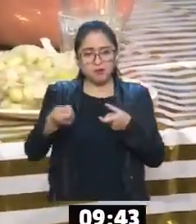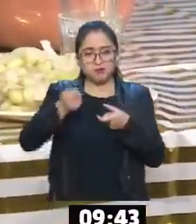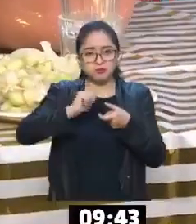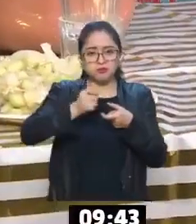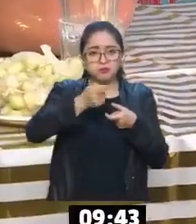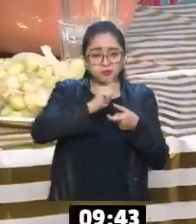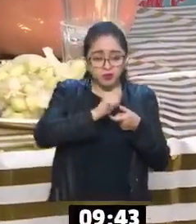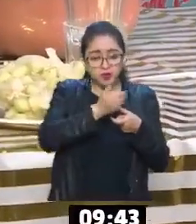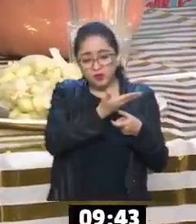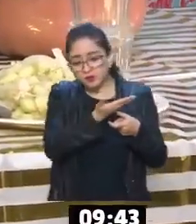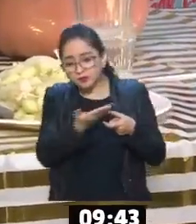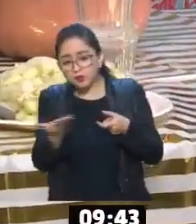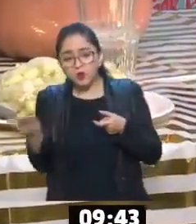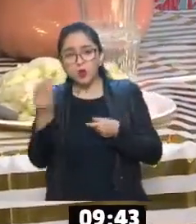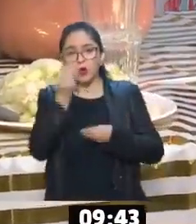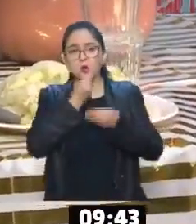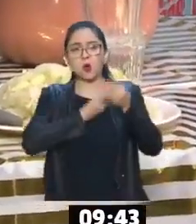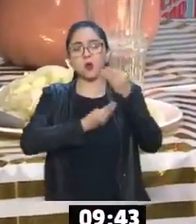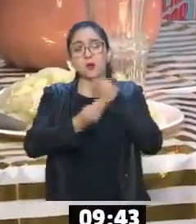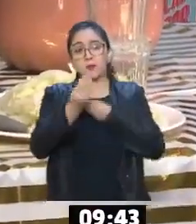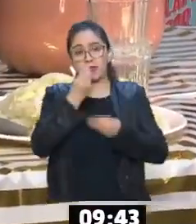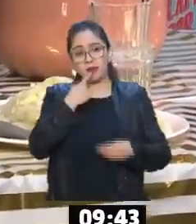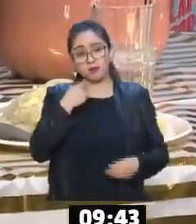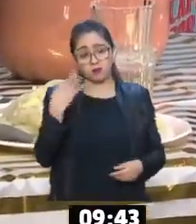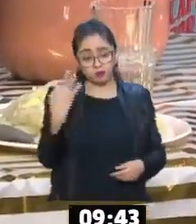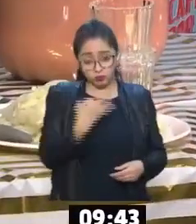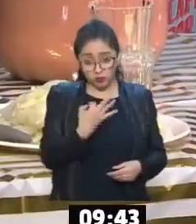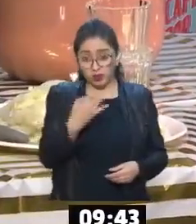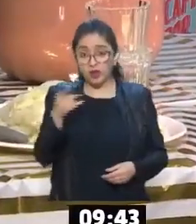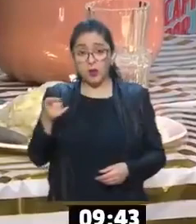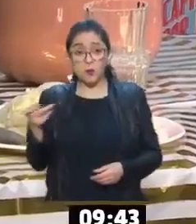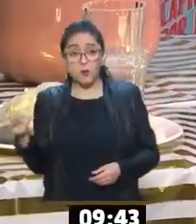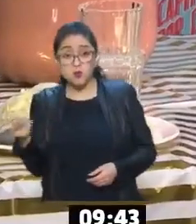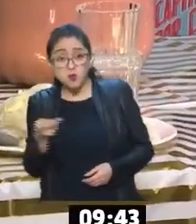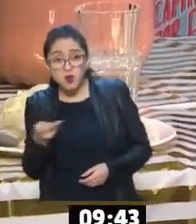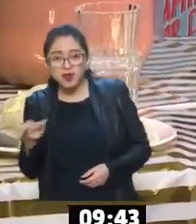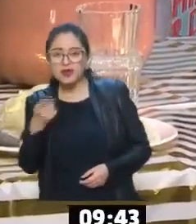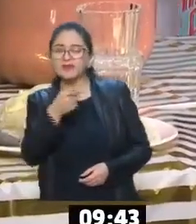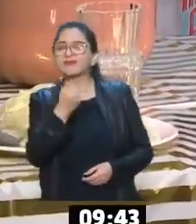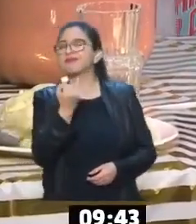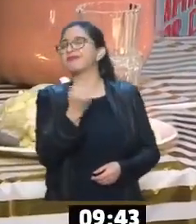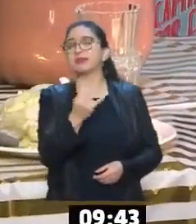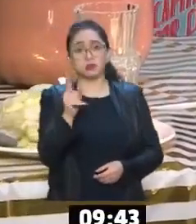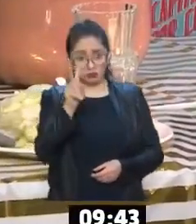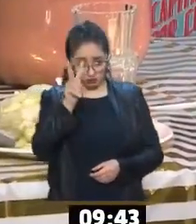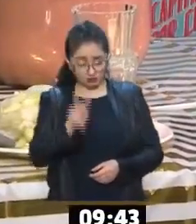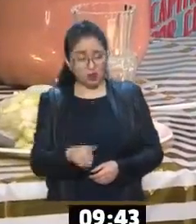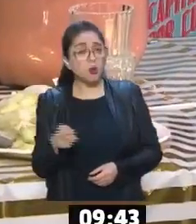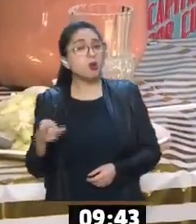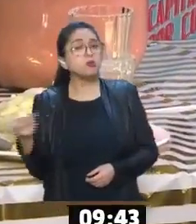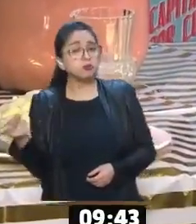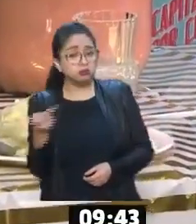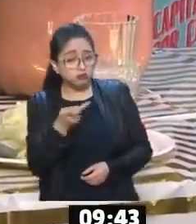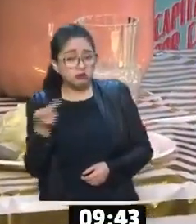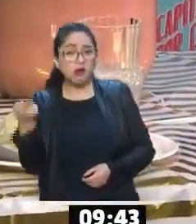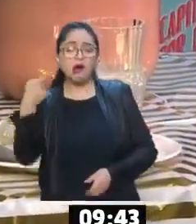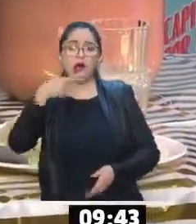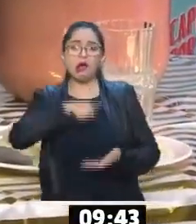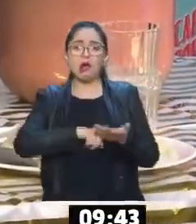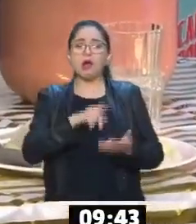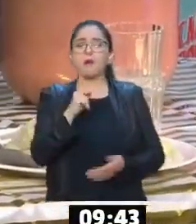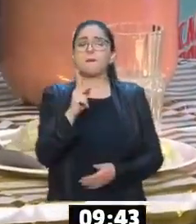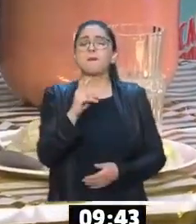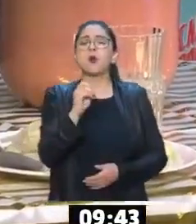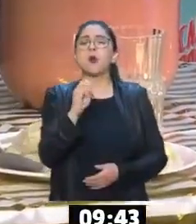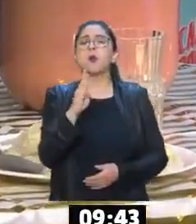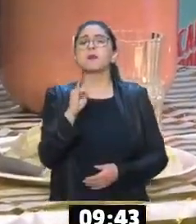que tenemos aquí. El pulque, aunque usted no lo crea, es un alimento que nos puede ayudar muchísimo por el contenido de probióticos, mi